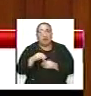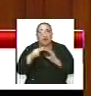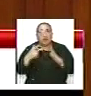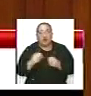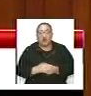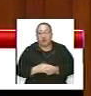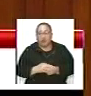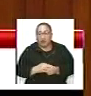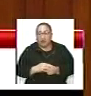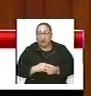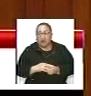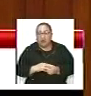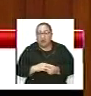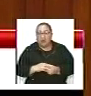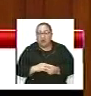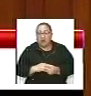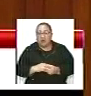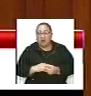2018 tenemos